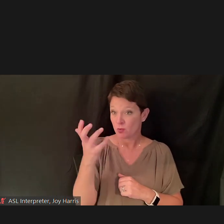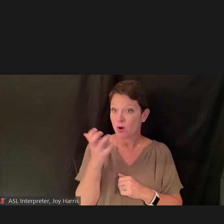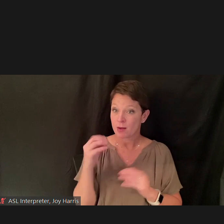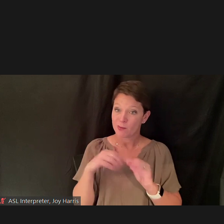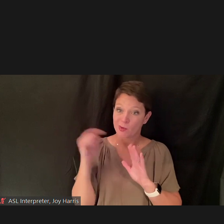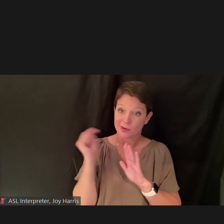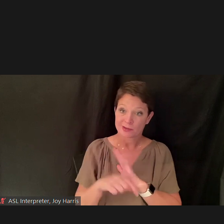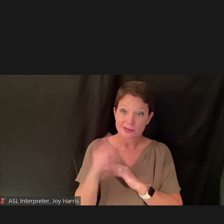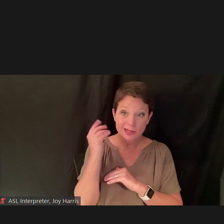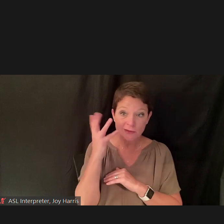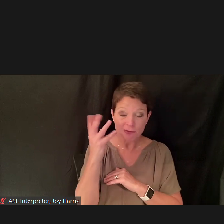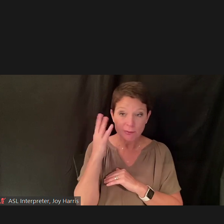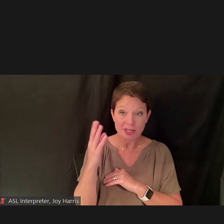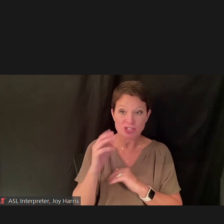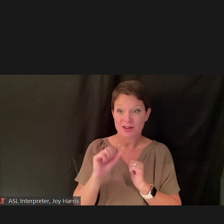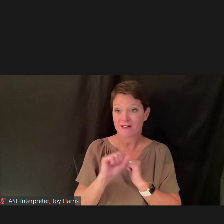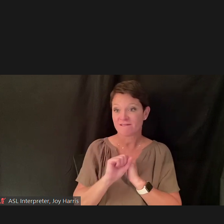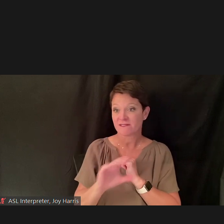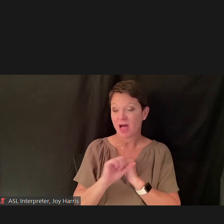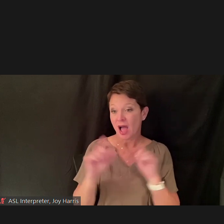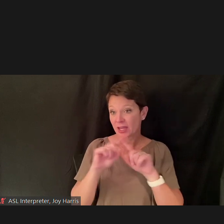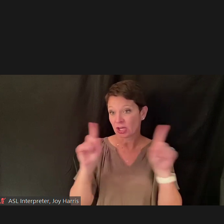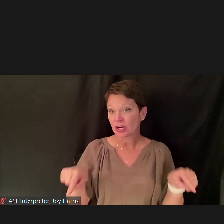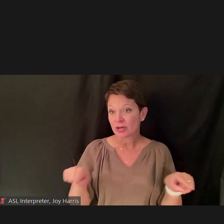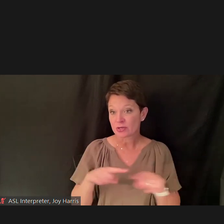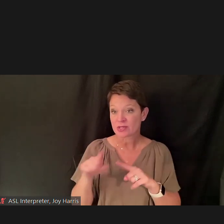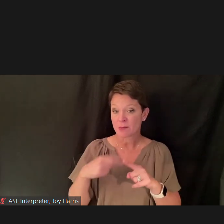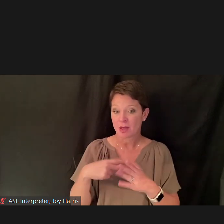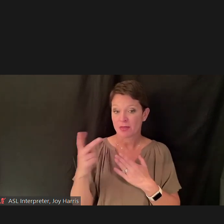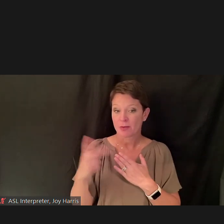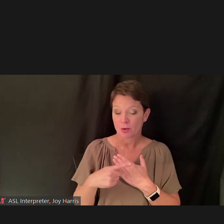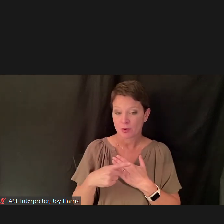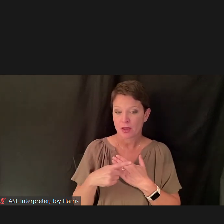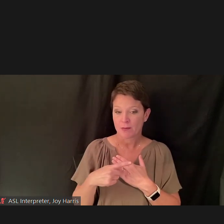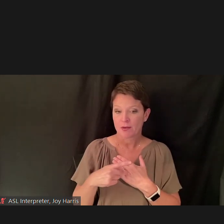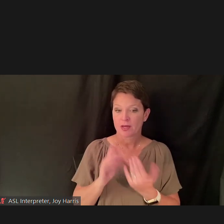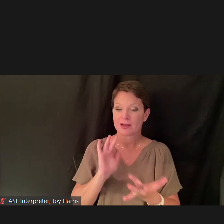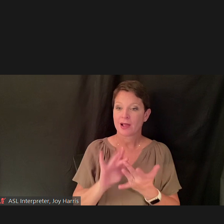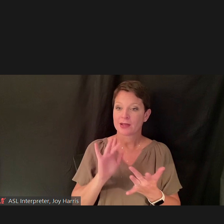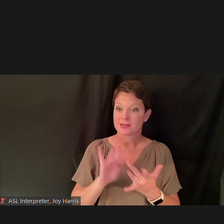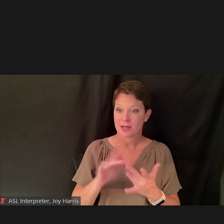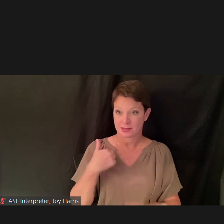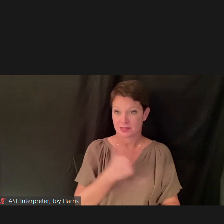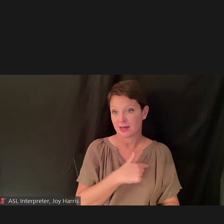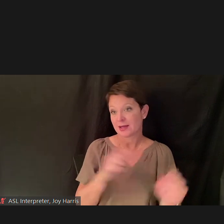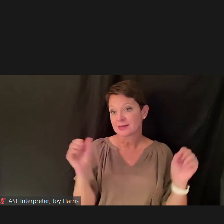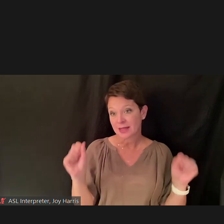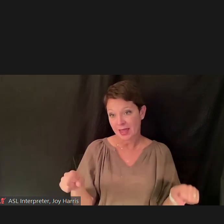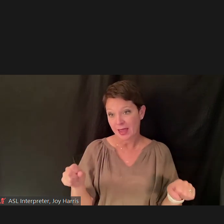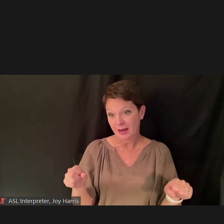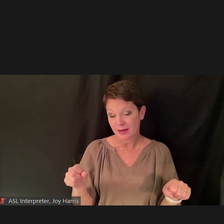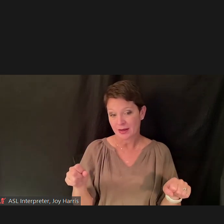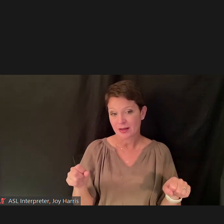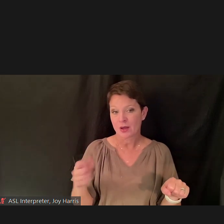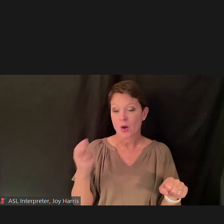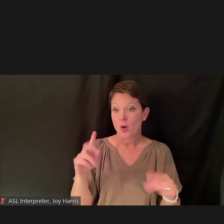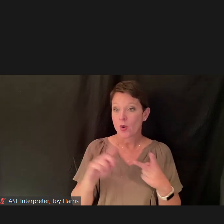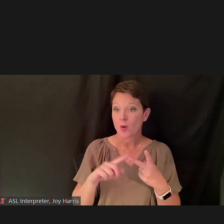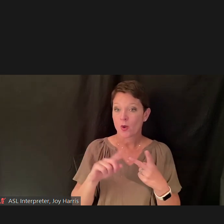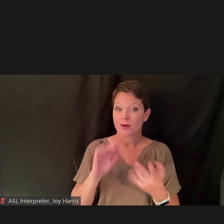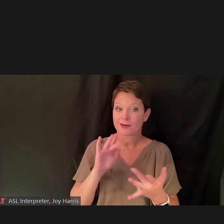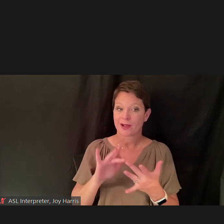para este programa. Si necesita más información o un folleto sobre este programa, nos puede